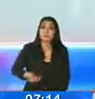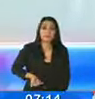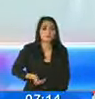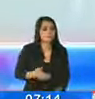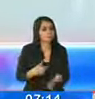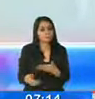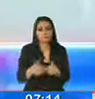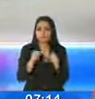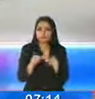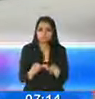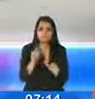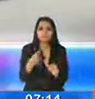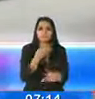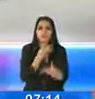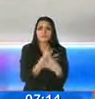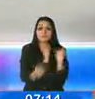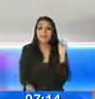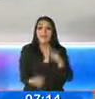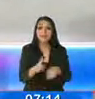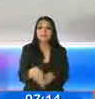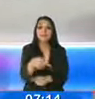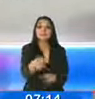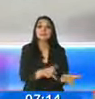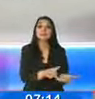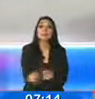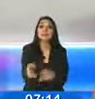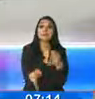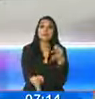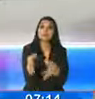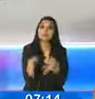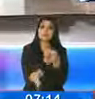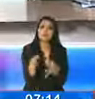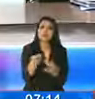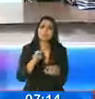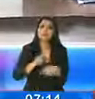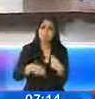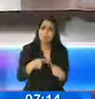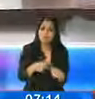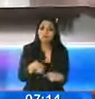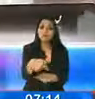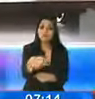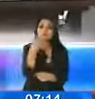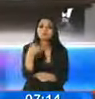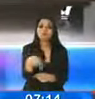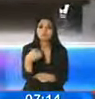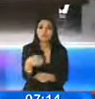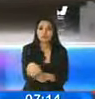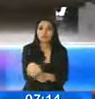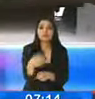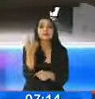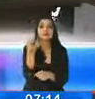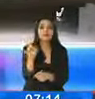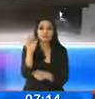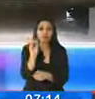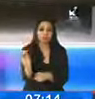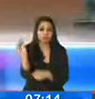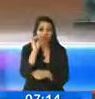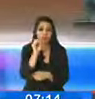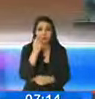en prisión hasta la audiencia preparatoria de juicio, que está programada para el próximo miércoles 18 de